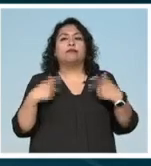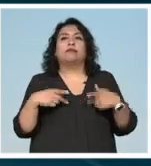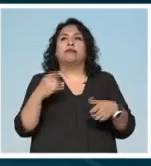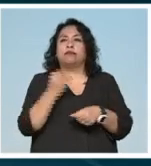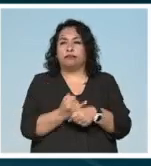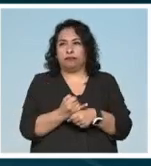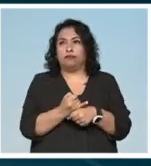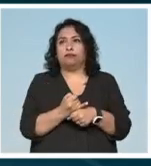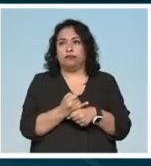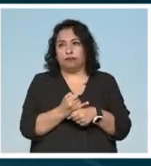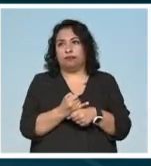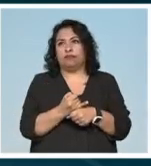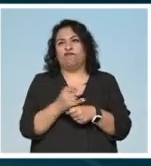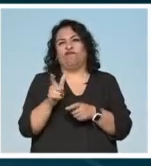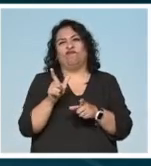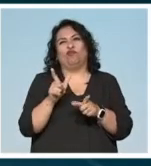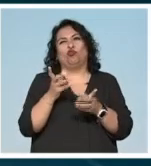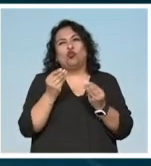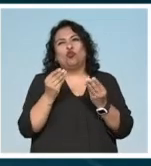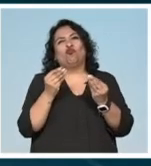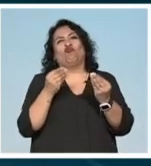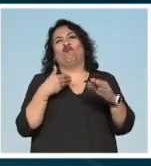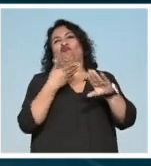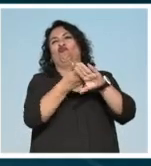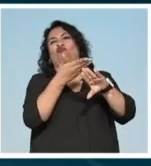personaje perseguido, ¿no?